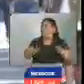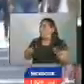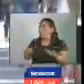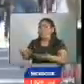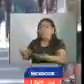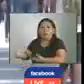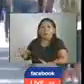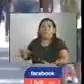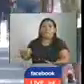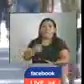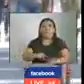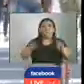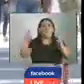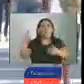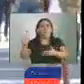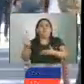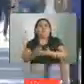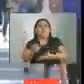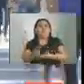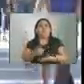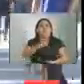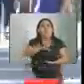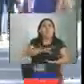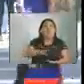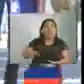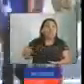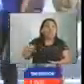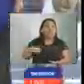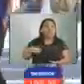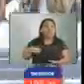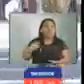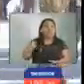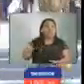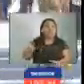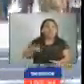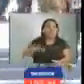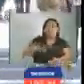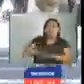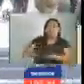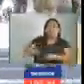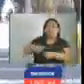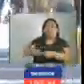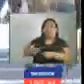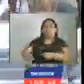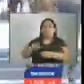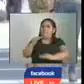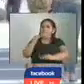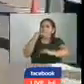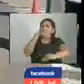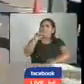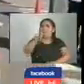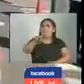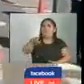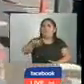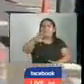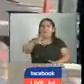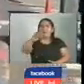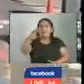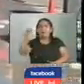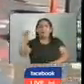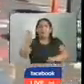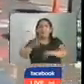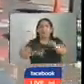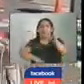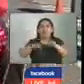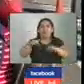gran beneficio en la economía familiar de todos los que reciben un aguinaldo hasta 1.500 dólares para el año